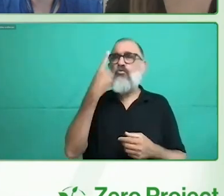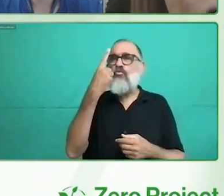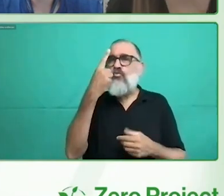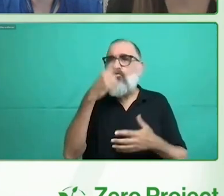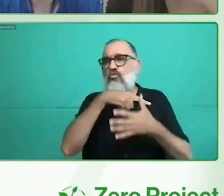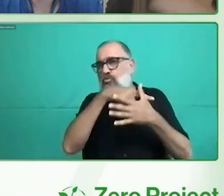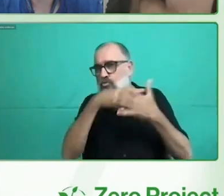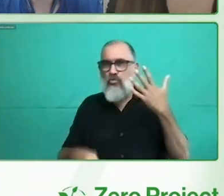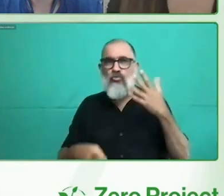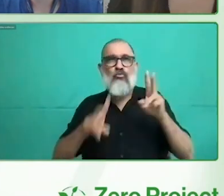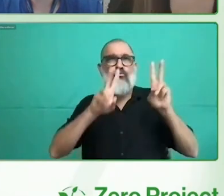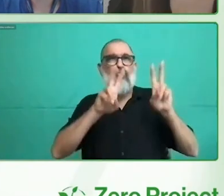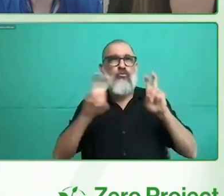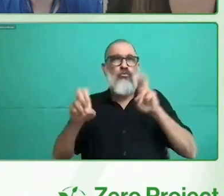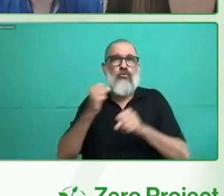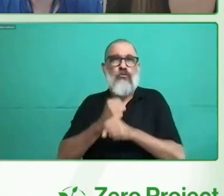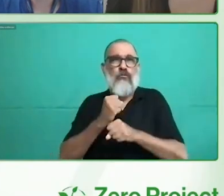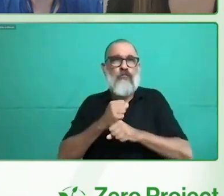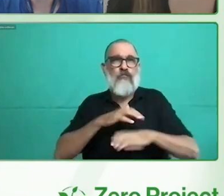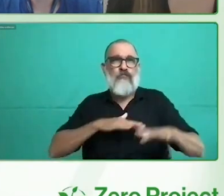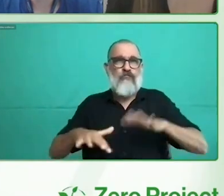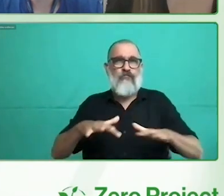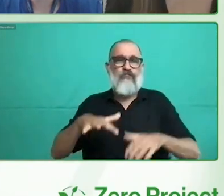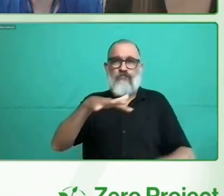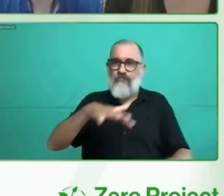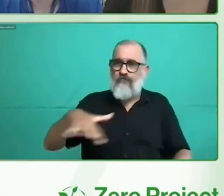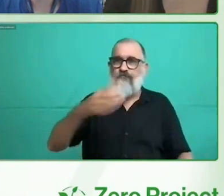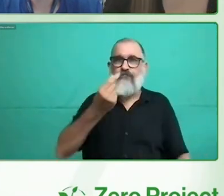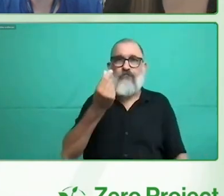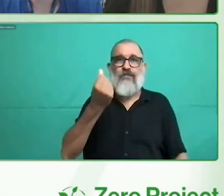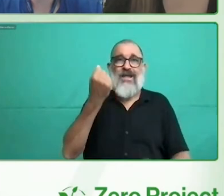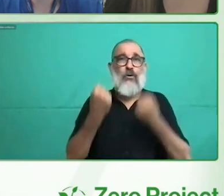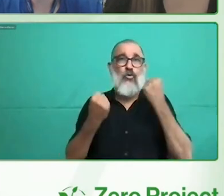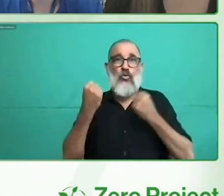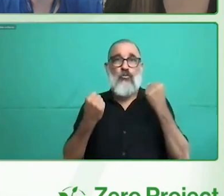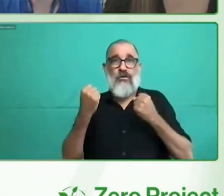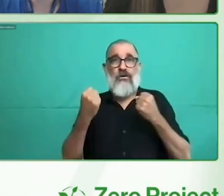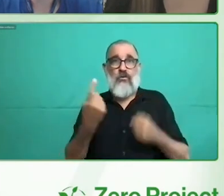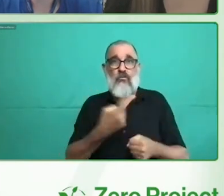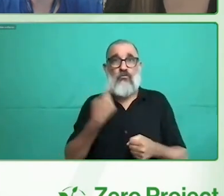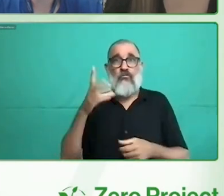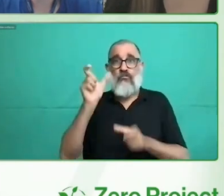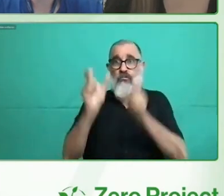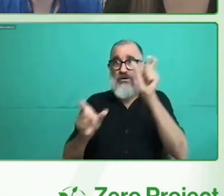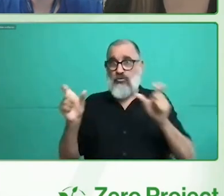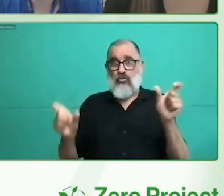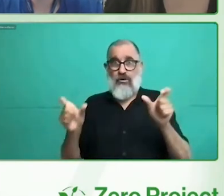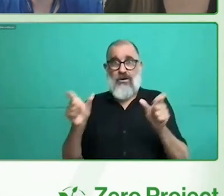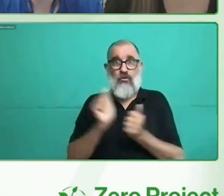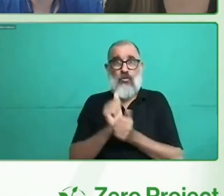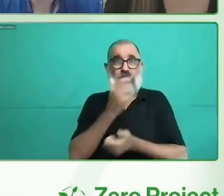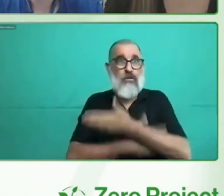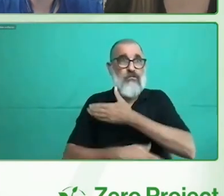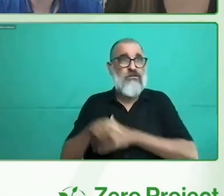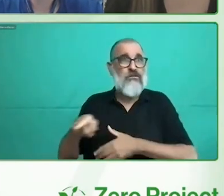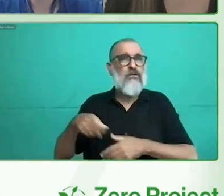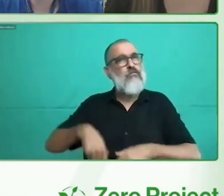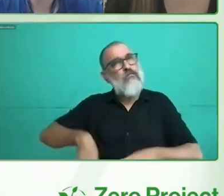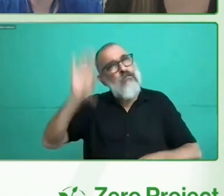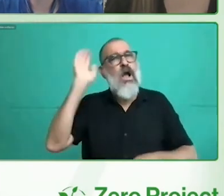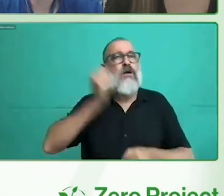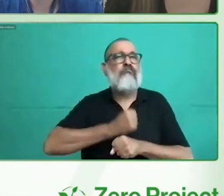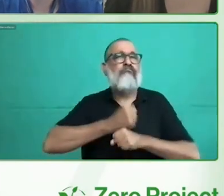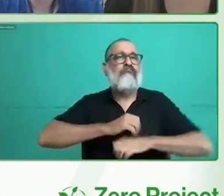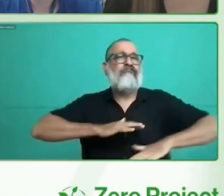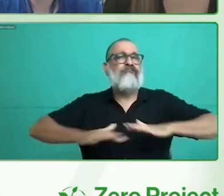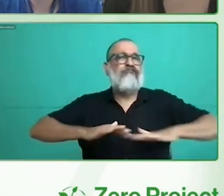flexibilidad. Tanto personas con discapacidad como personas cuidadoras o familiares de personas con discapacidad, que yo creo que